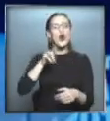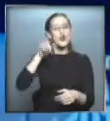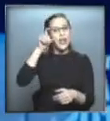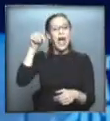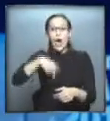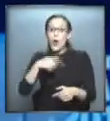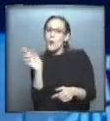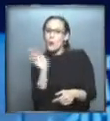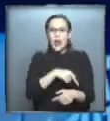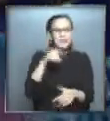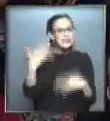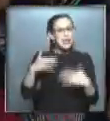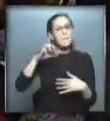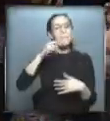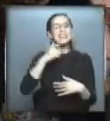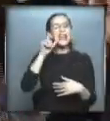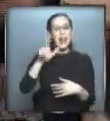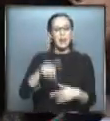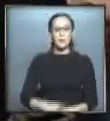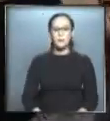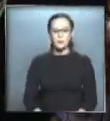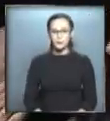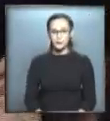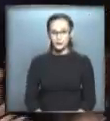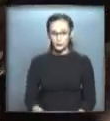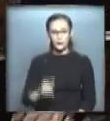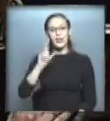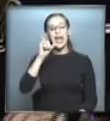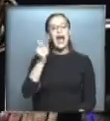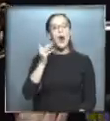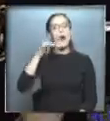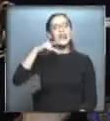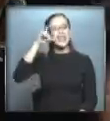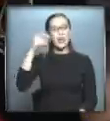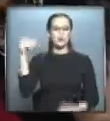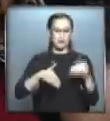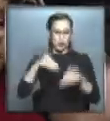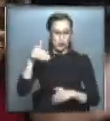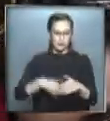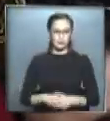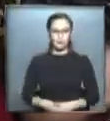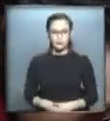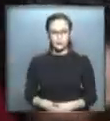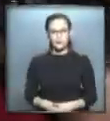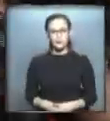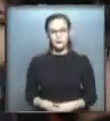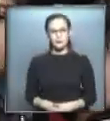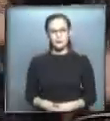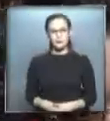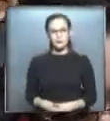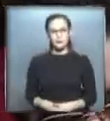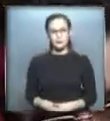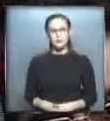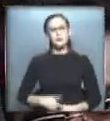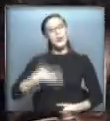Entonces ahora volvemos en vivo a la paternal. Laura. Bien, sí, sí. La palabra de Juan Cabandeca acaba de votar. Muy contento porque